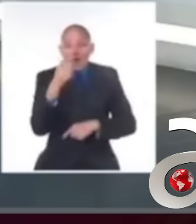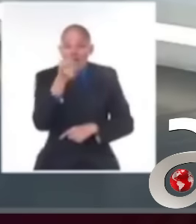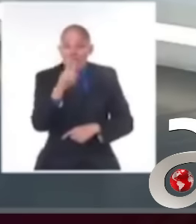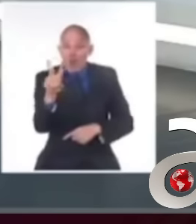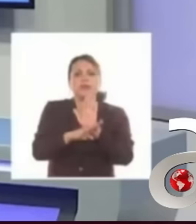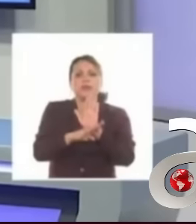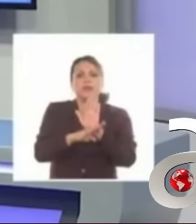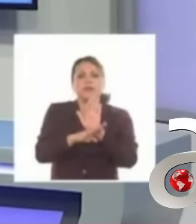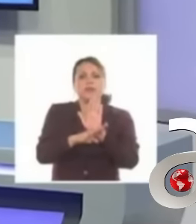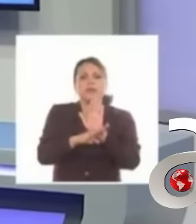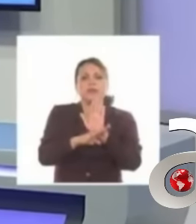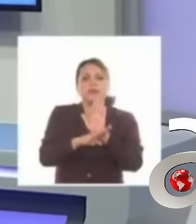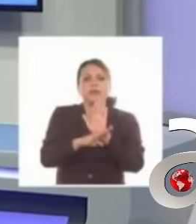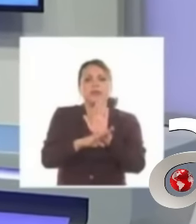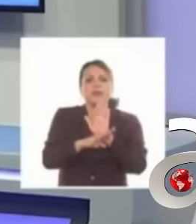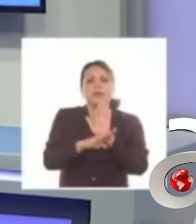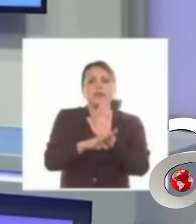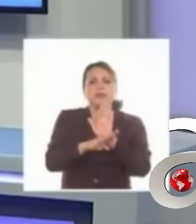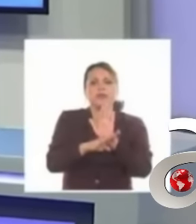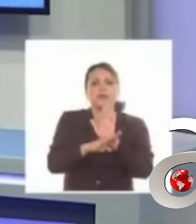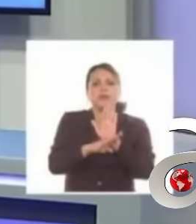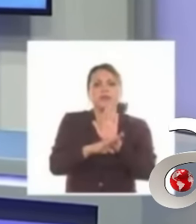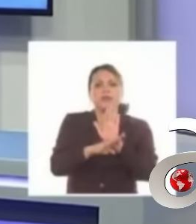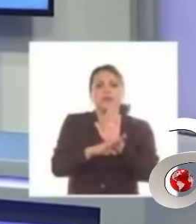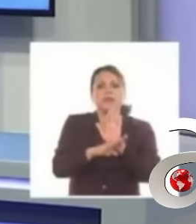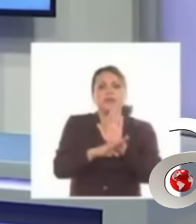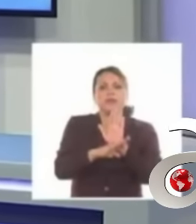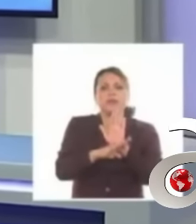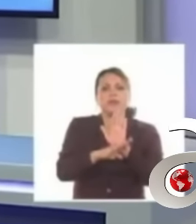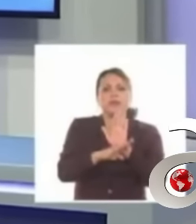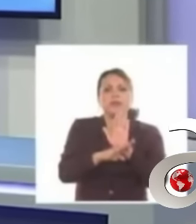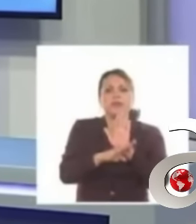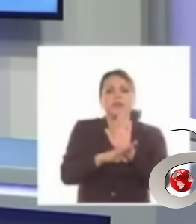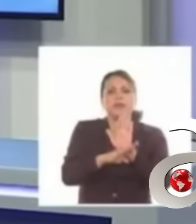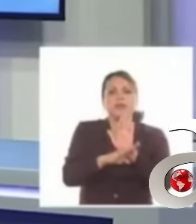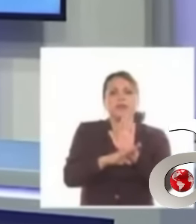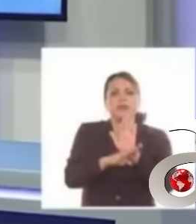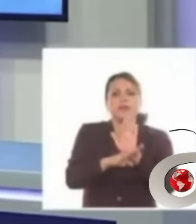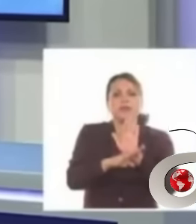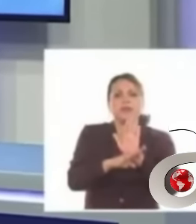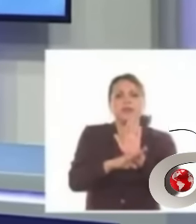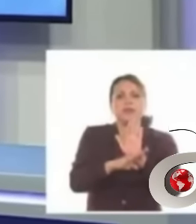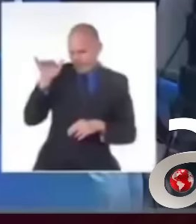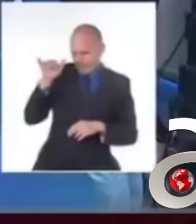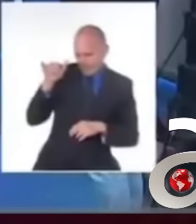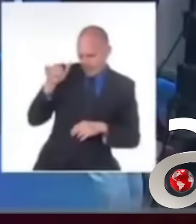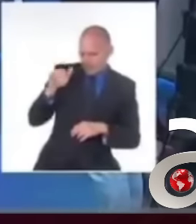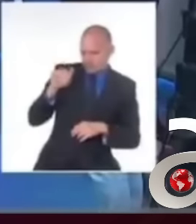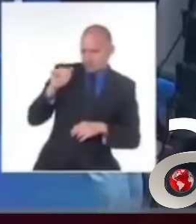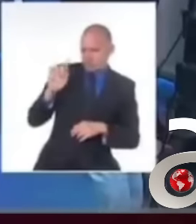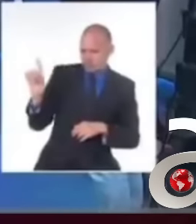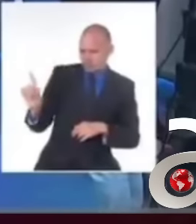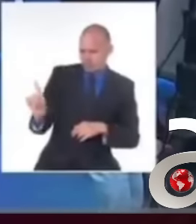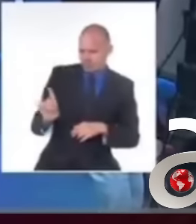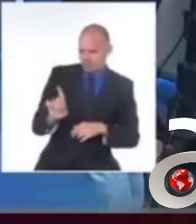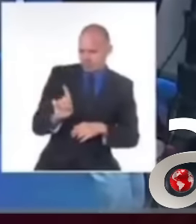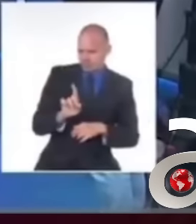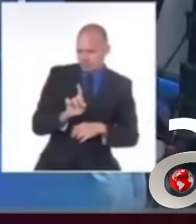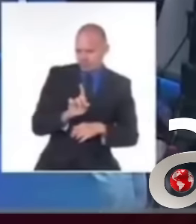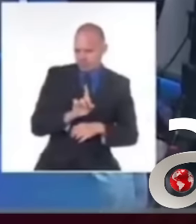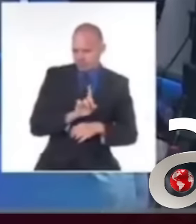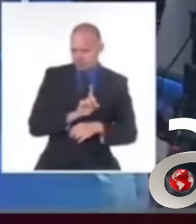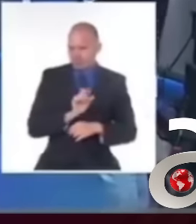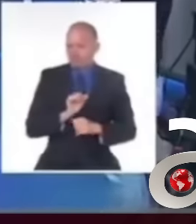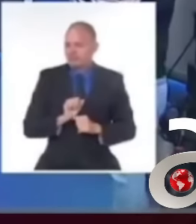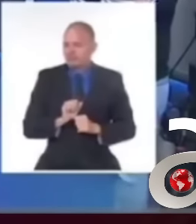aire, aprovechando las corrientes oceánicas y las deficiencias en los controles aduaneros sobre el transporte de carga y paquetería.